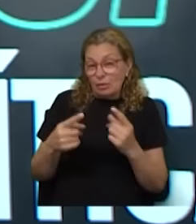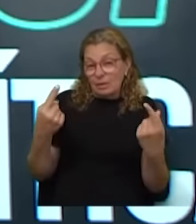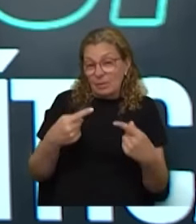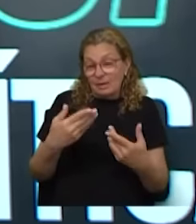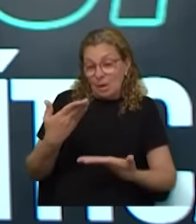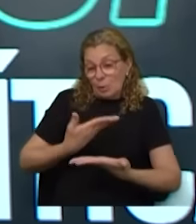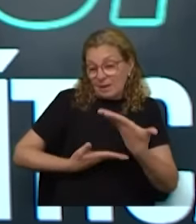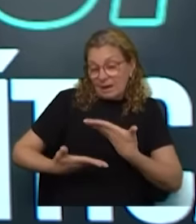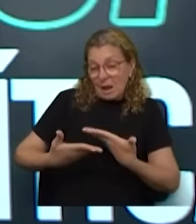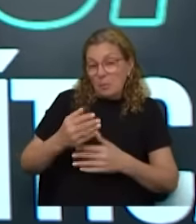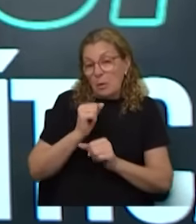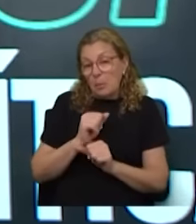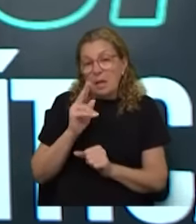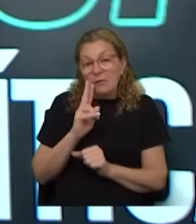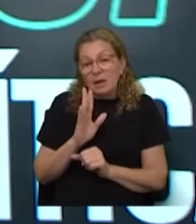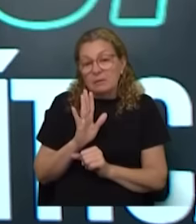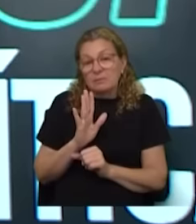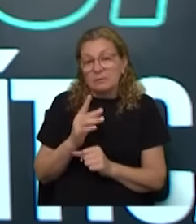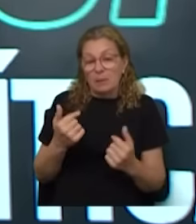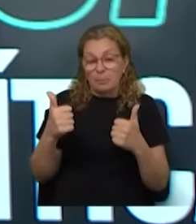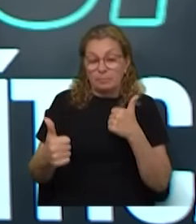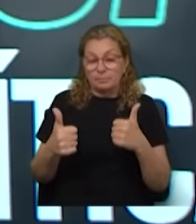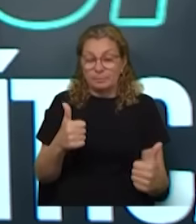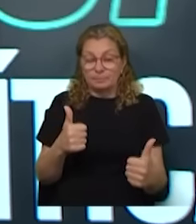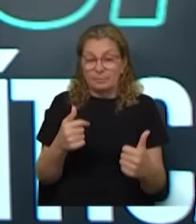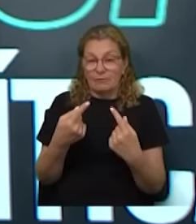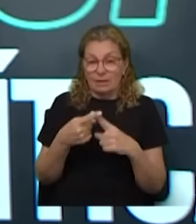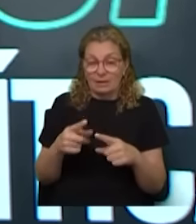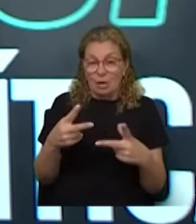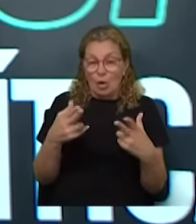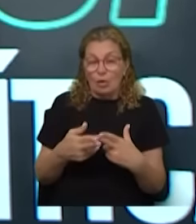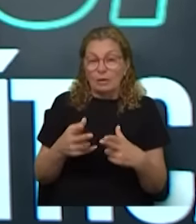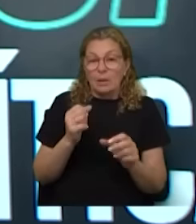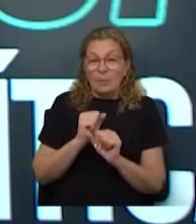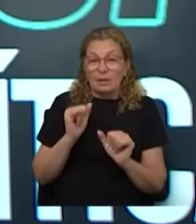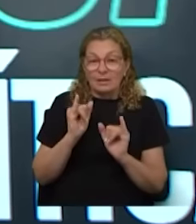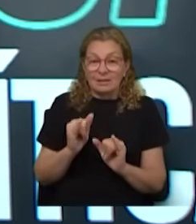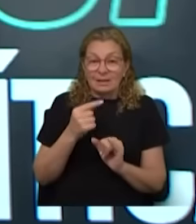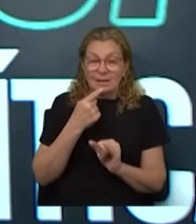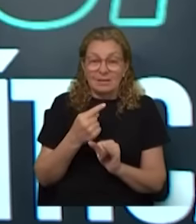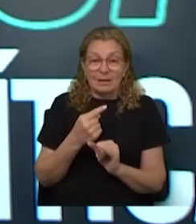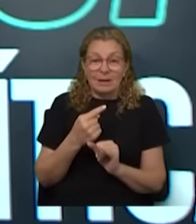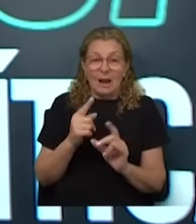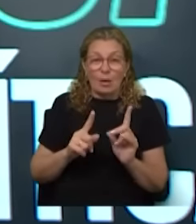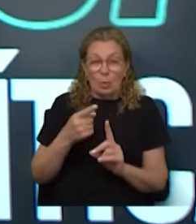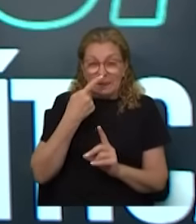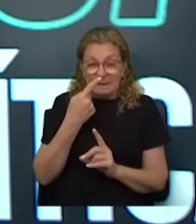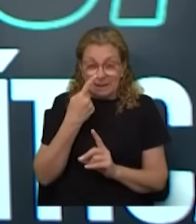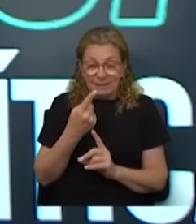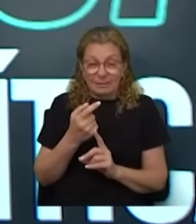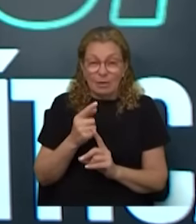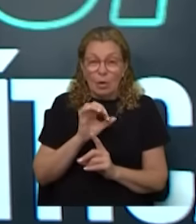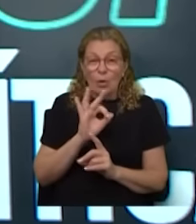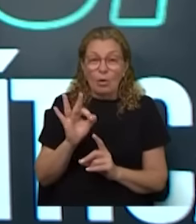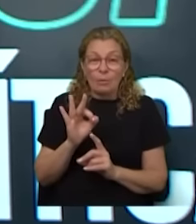intercambio que pueda llegar a haber de posiciones eh cortas que puedan producir eh algún interés particular